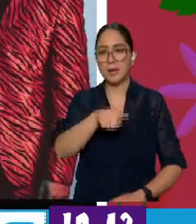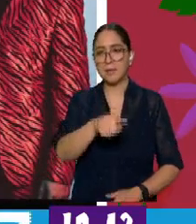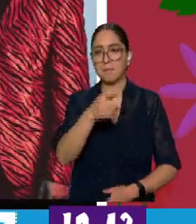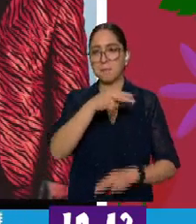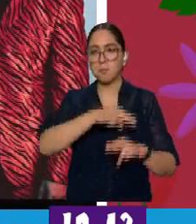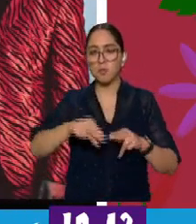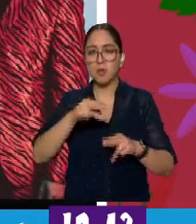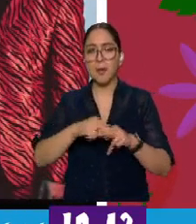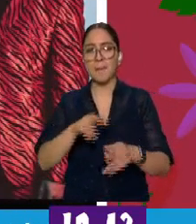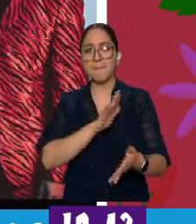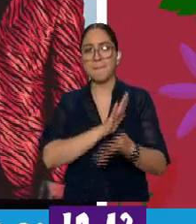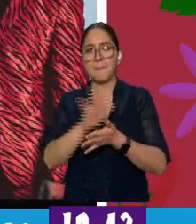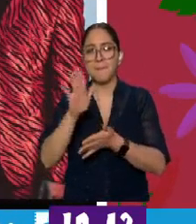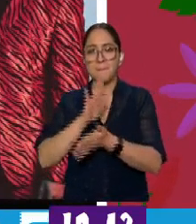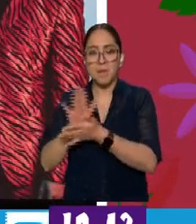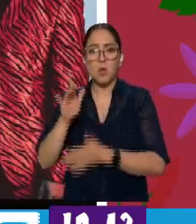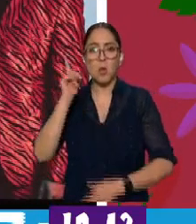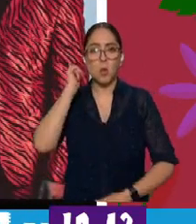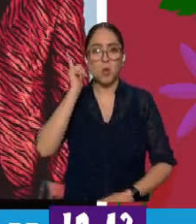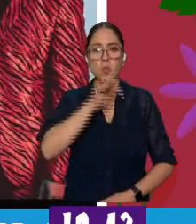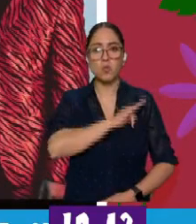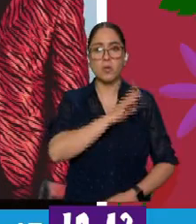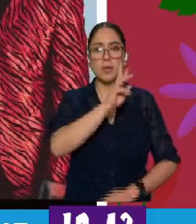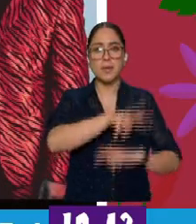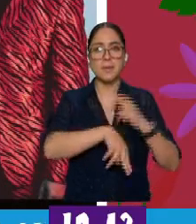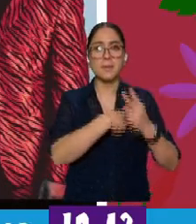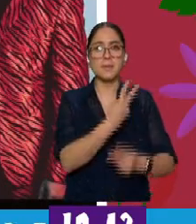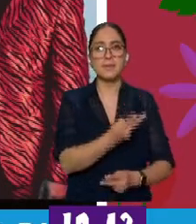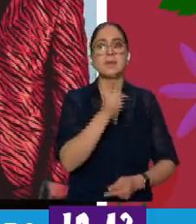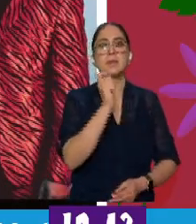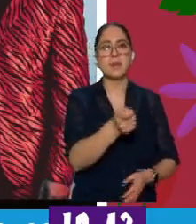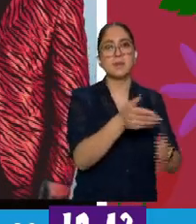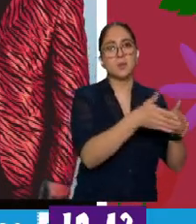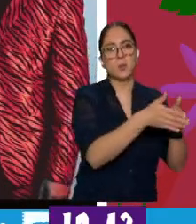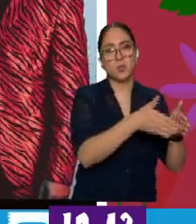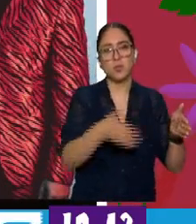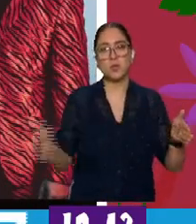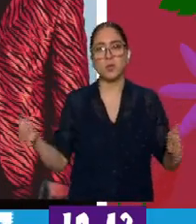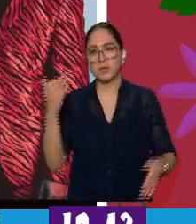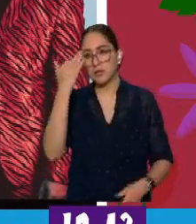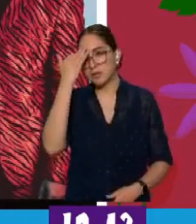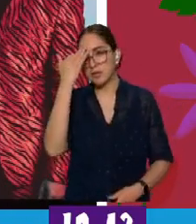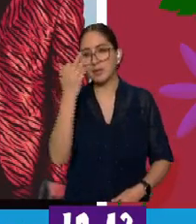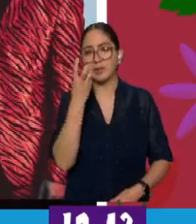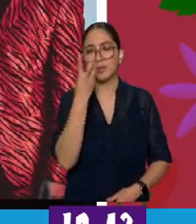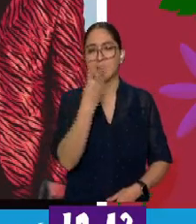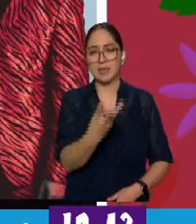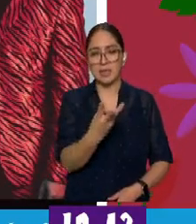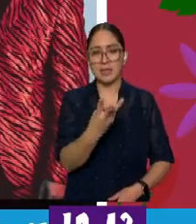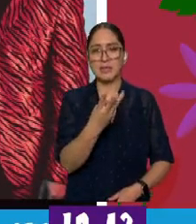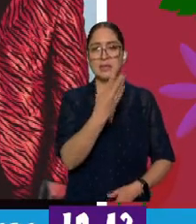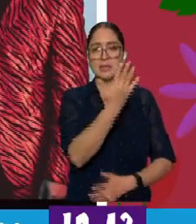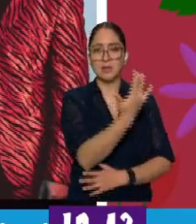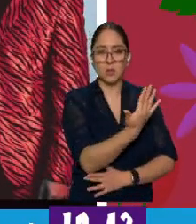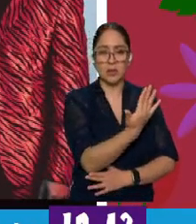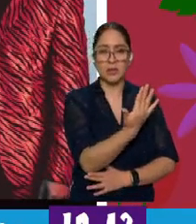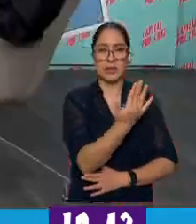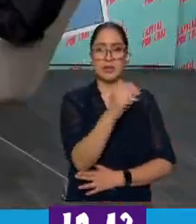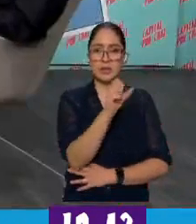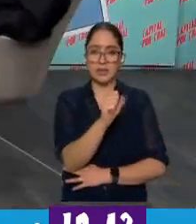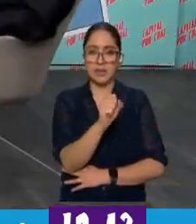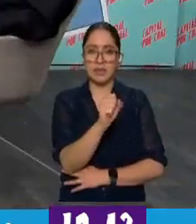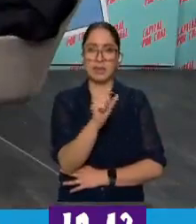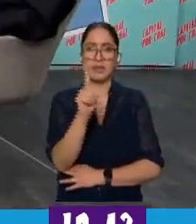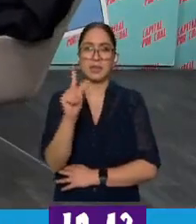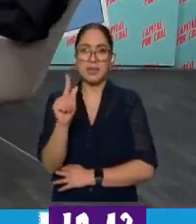que no se lo pueden perder. Es un show que abarca las tres épocas de Elvis Presley. ¿Qué son? Tres décadas, los 50, 60 y 70.